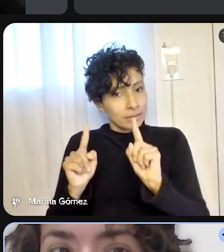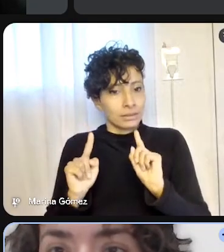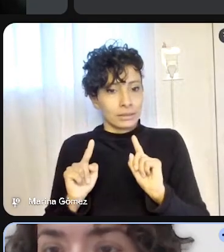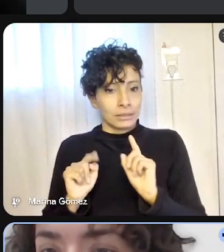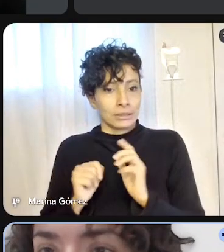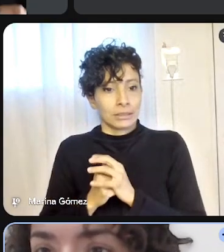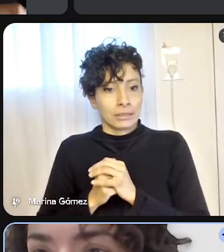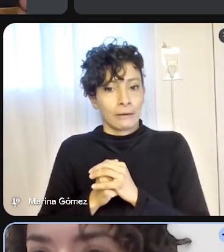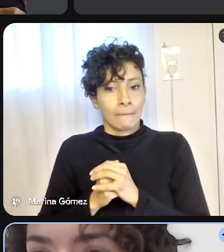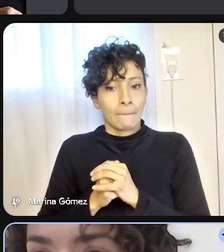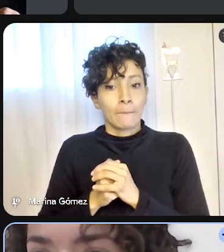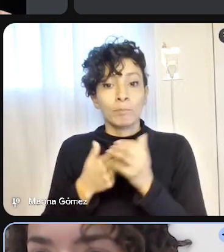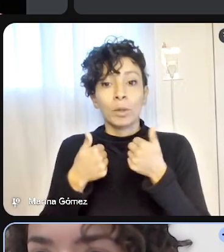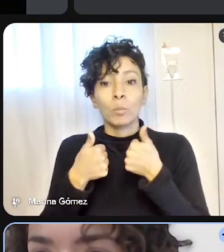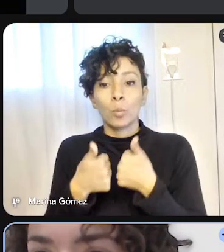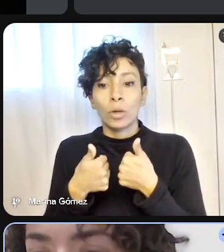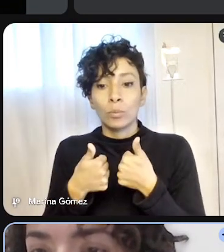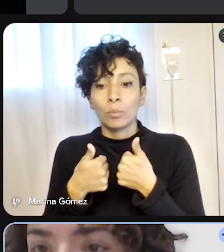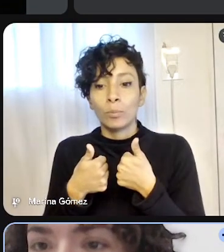Bueno,